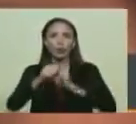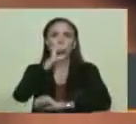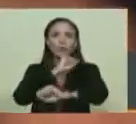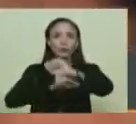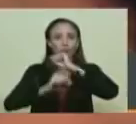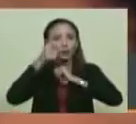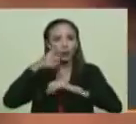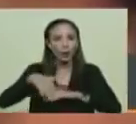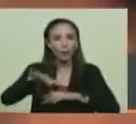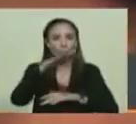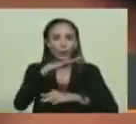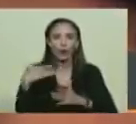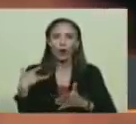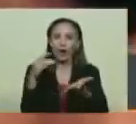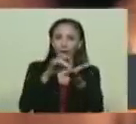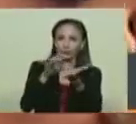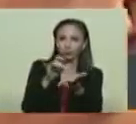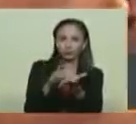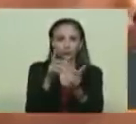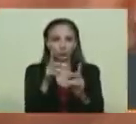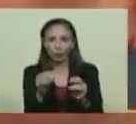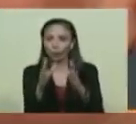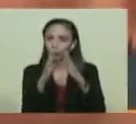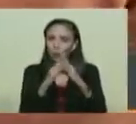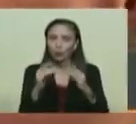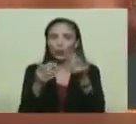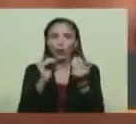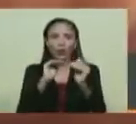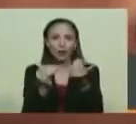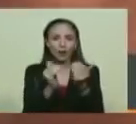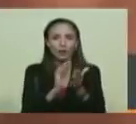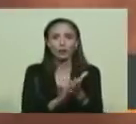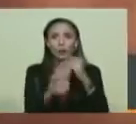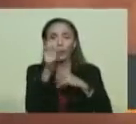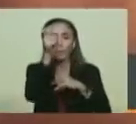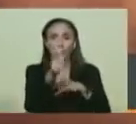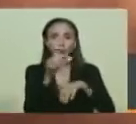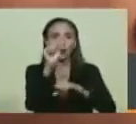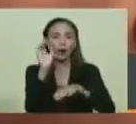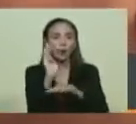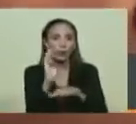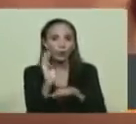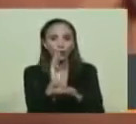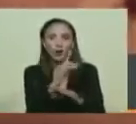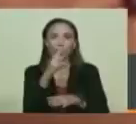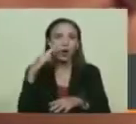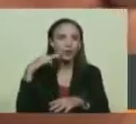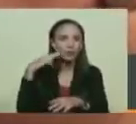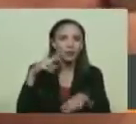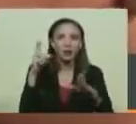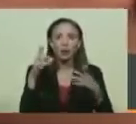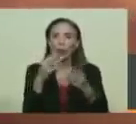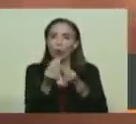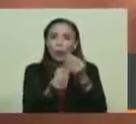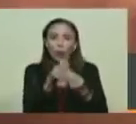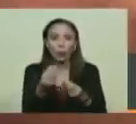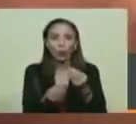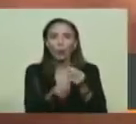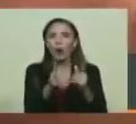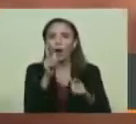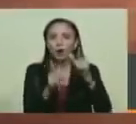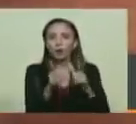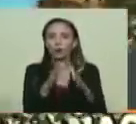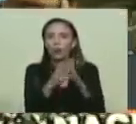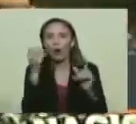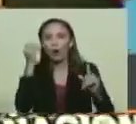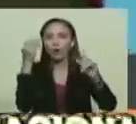sin discriminaciones fundadas en el origen étnico, del color de piel, de sexo, el credo, la orientación sexual o aquellas que tengan por